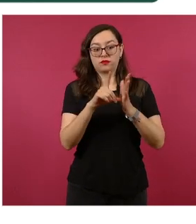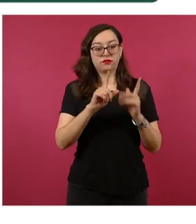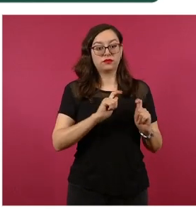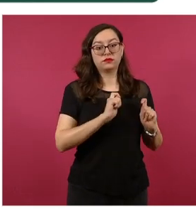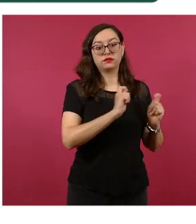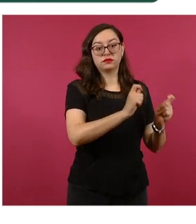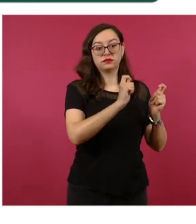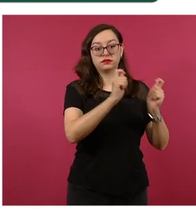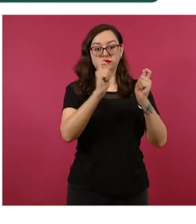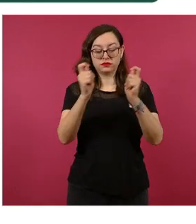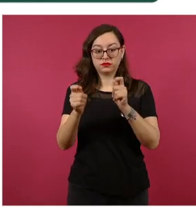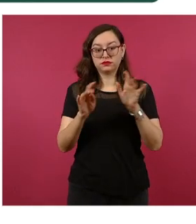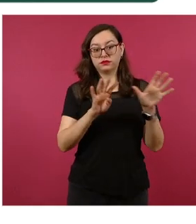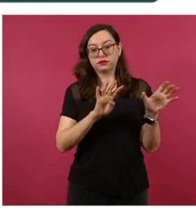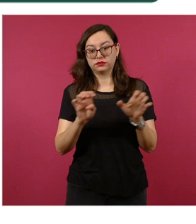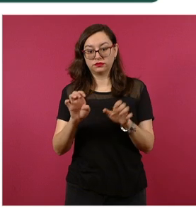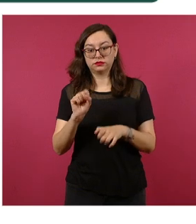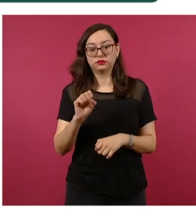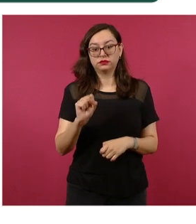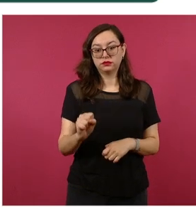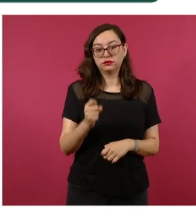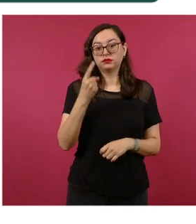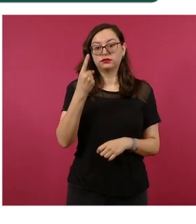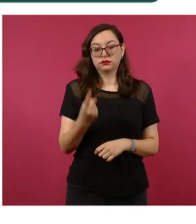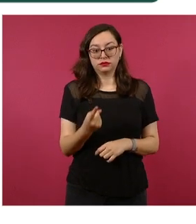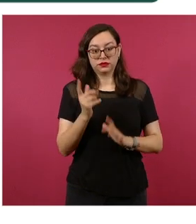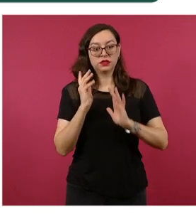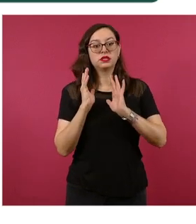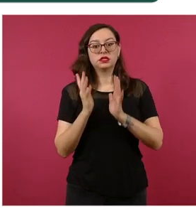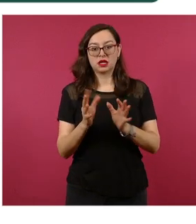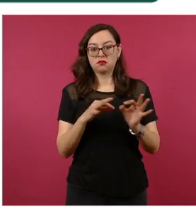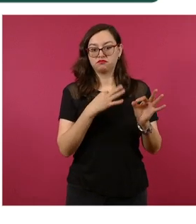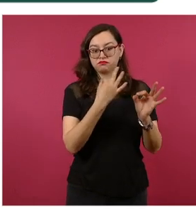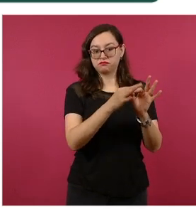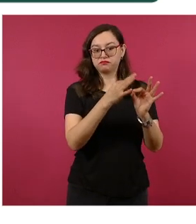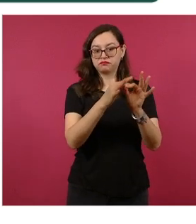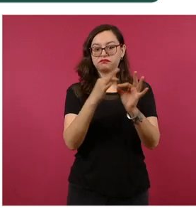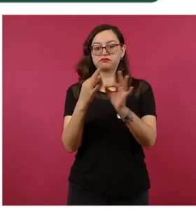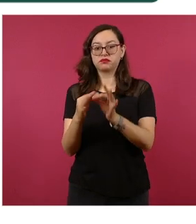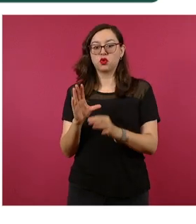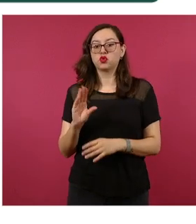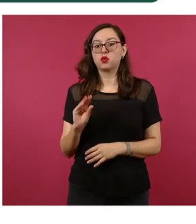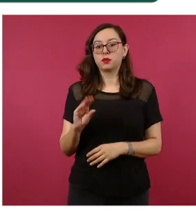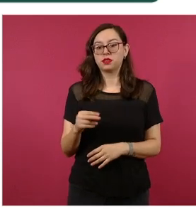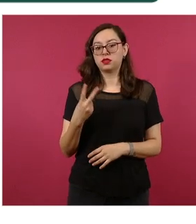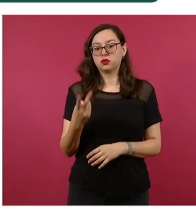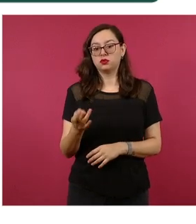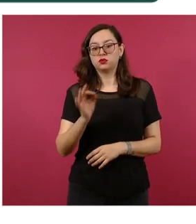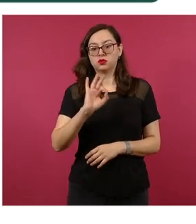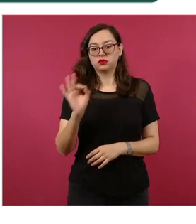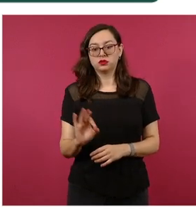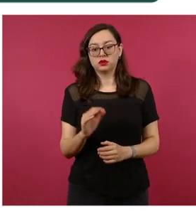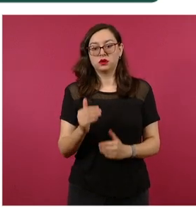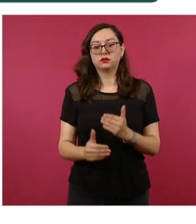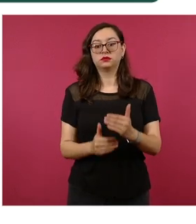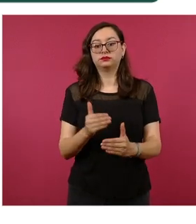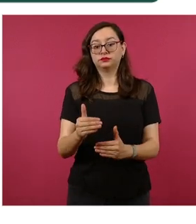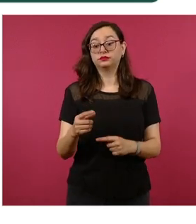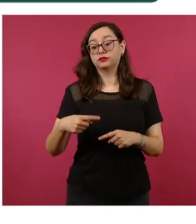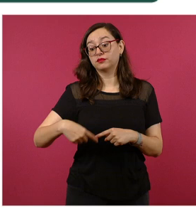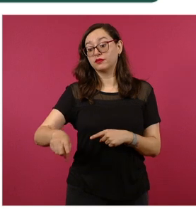están programadas, 961 son las que ya se entregaron, estamos al 92%, el resto se entregan